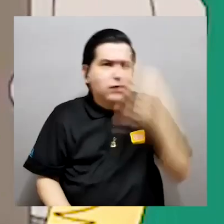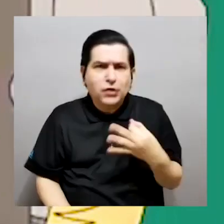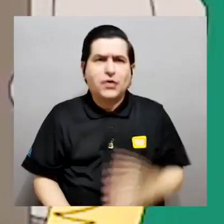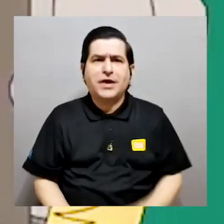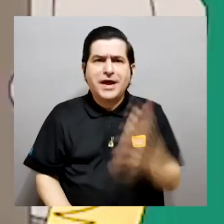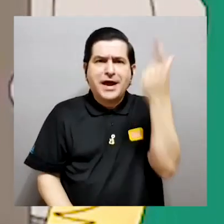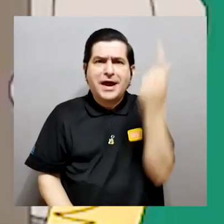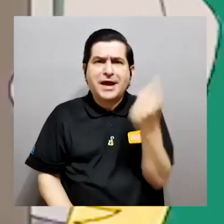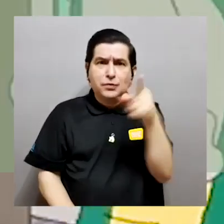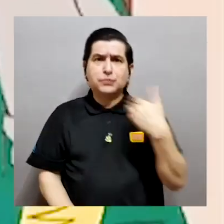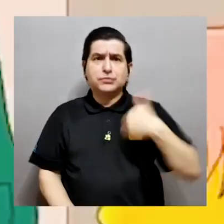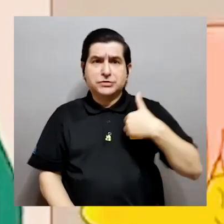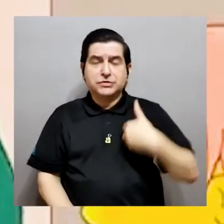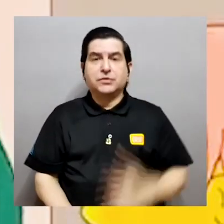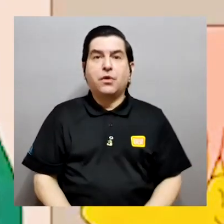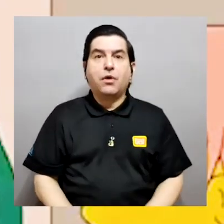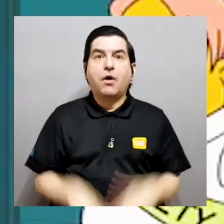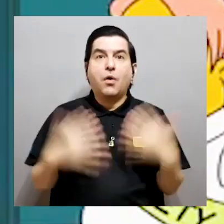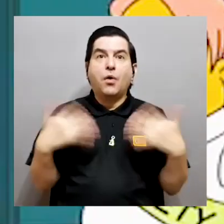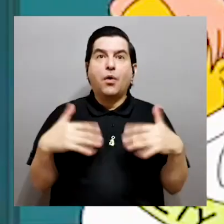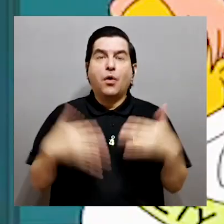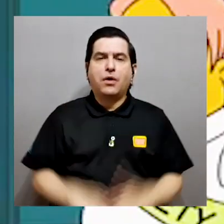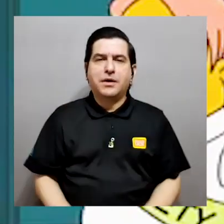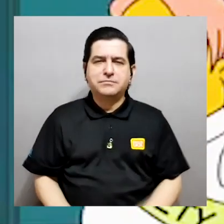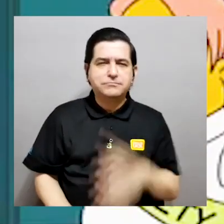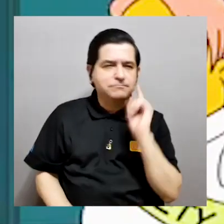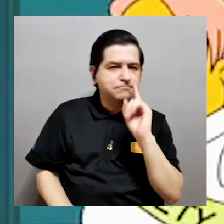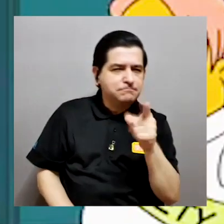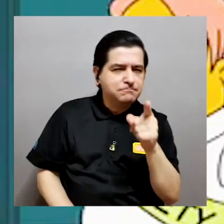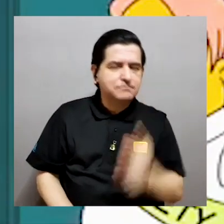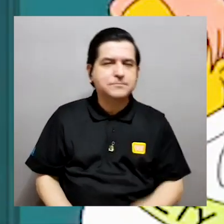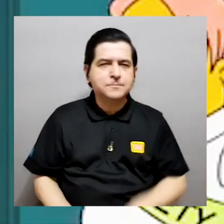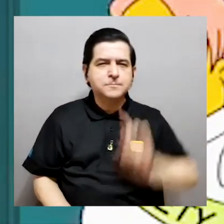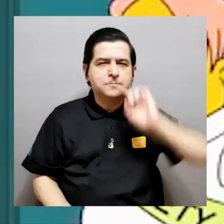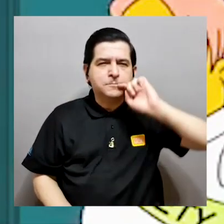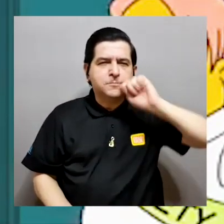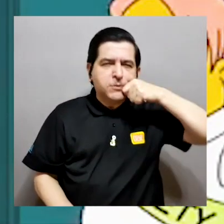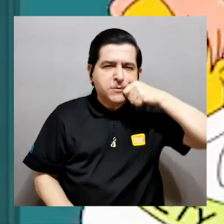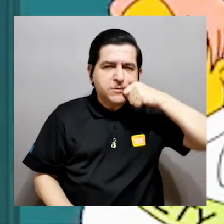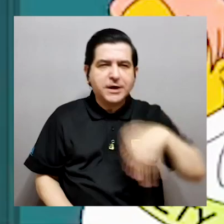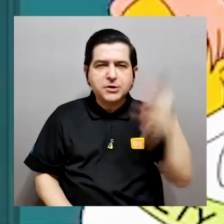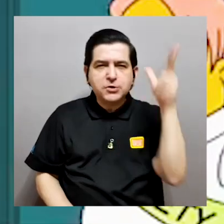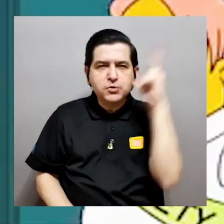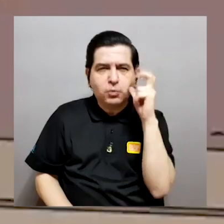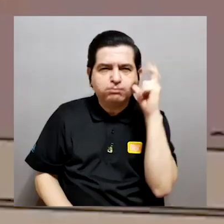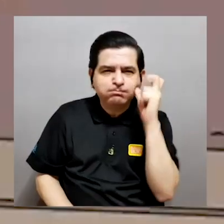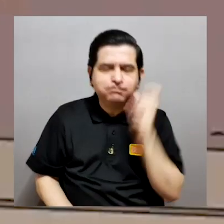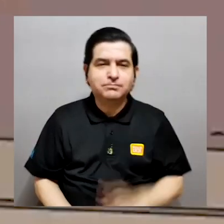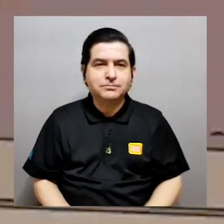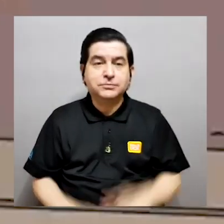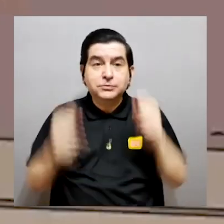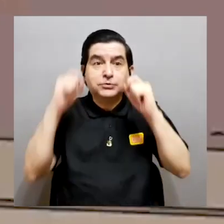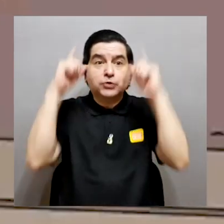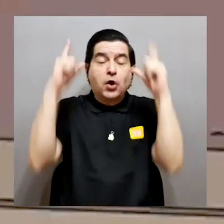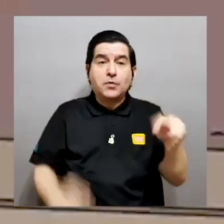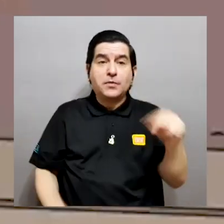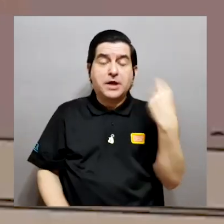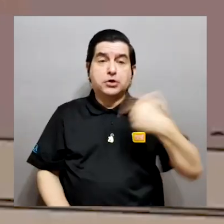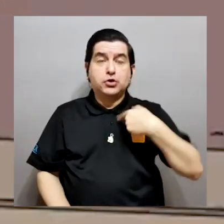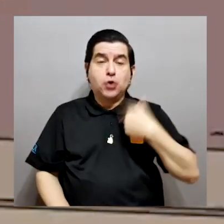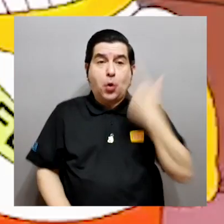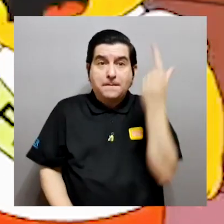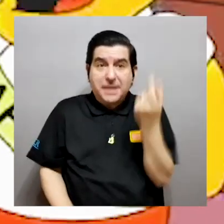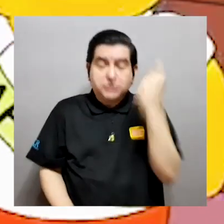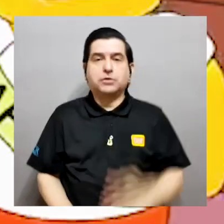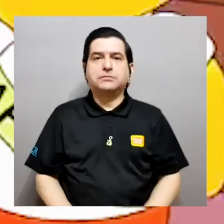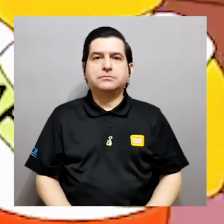creer que se jubile, señor. Martín, debo pedirte que guardes en secreto lo que oíste. La sorprendente noticia de que